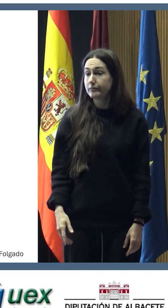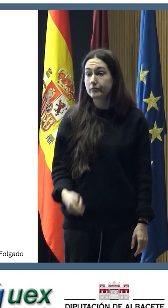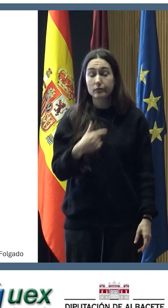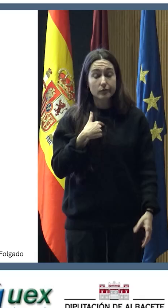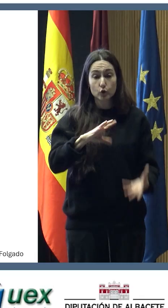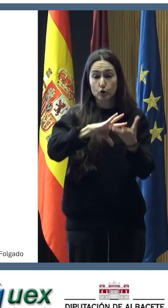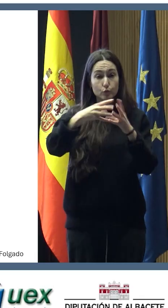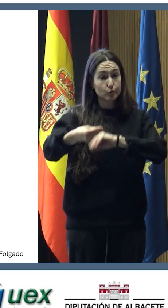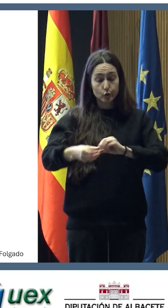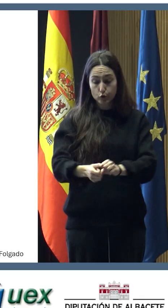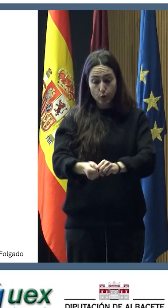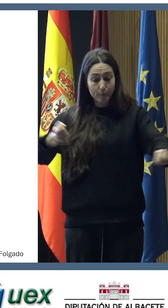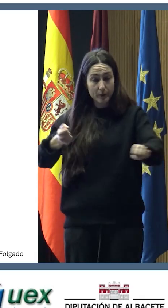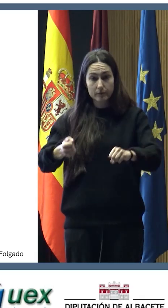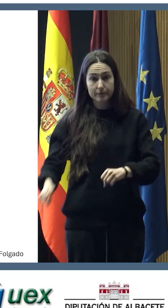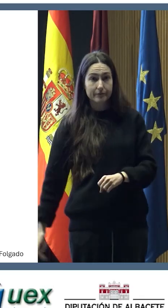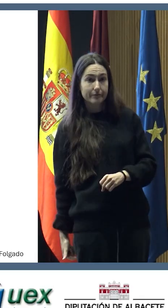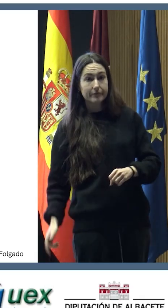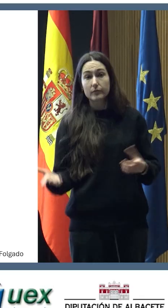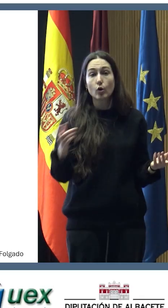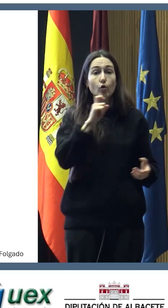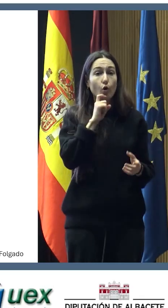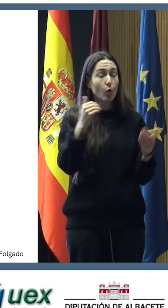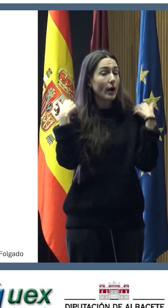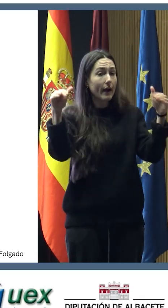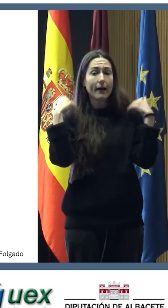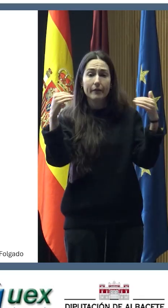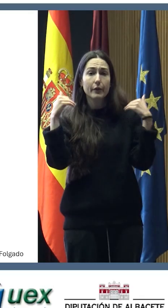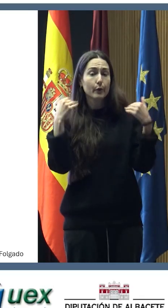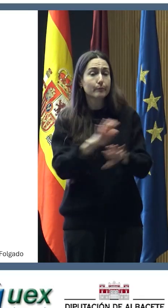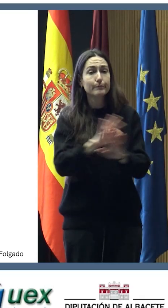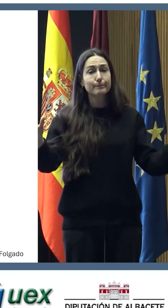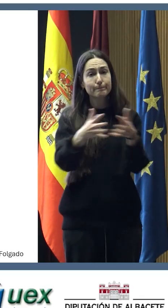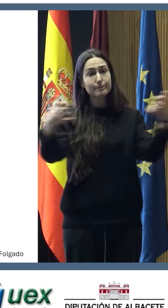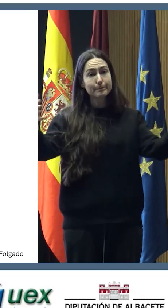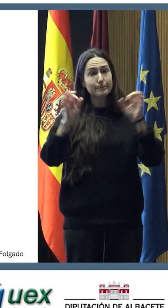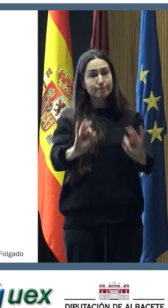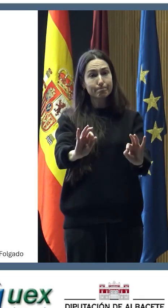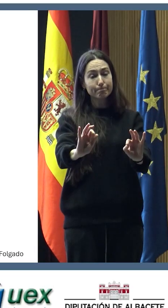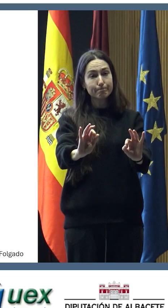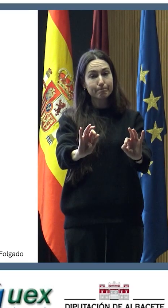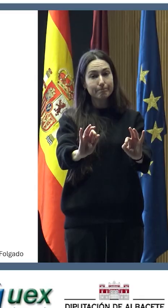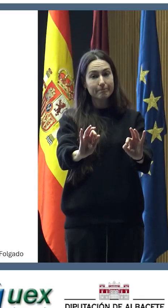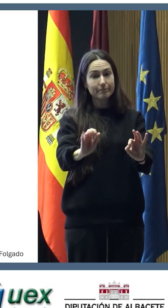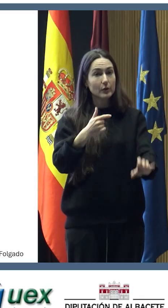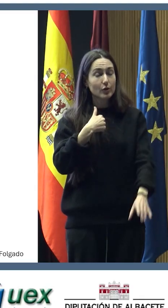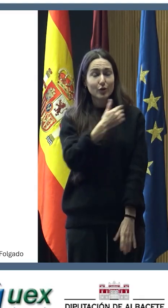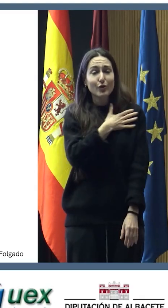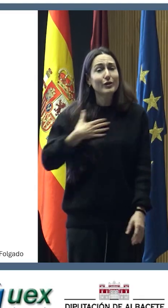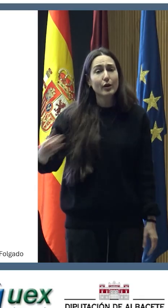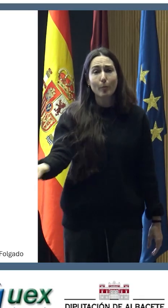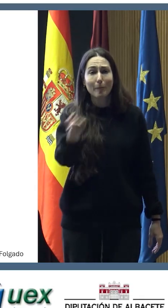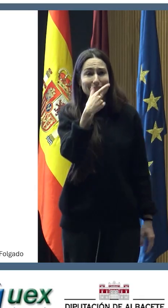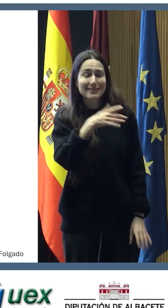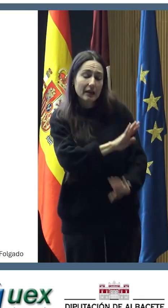desgarré un músculo de la pantorrilla haciendo ejercicio. Yo busco analgesia, por Dios, y